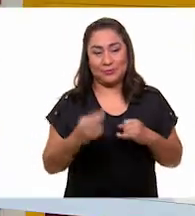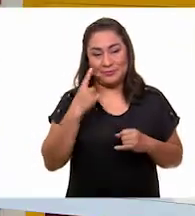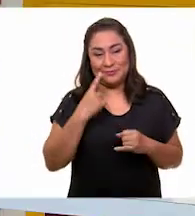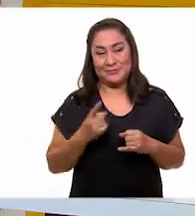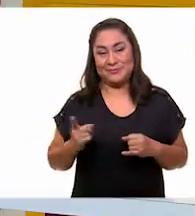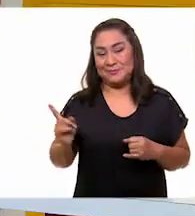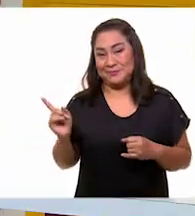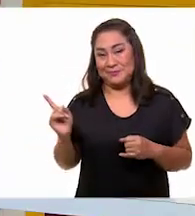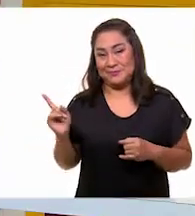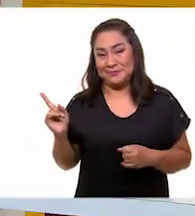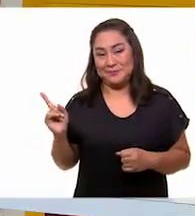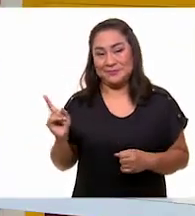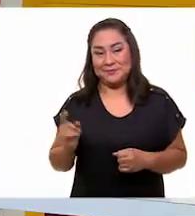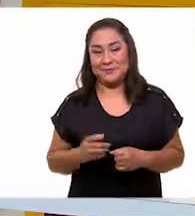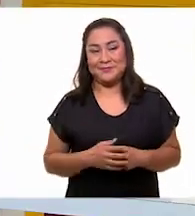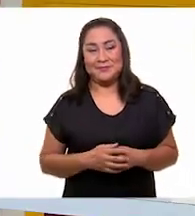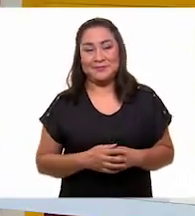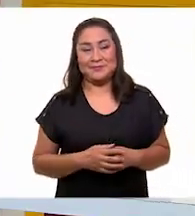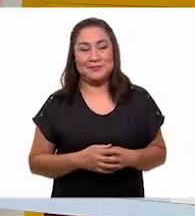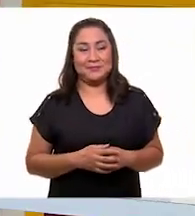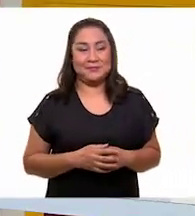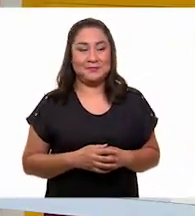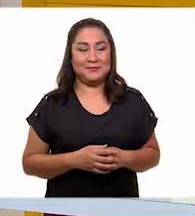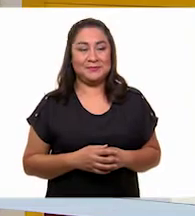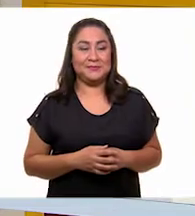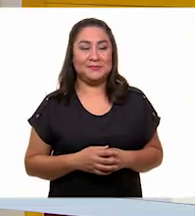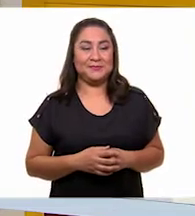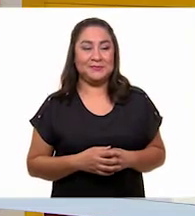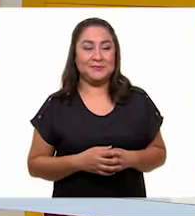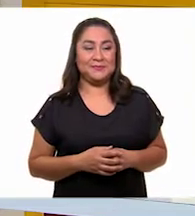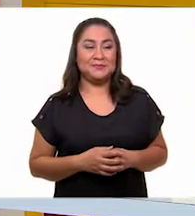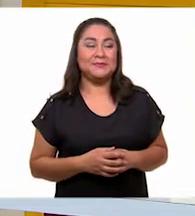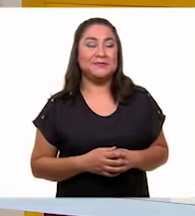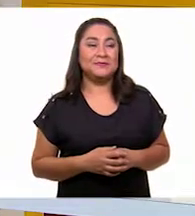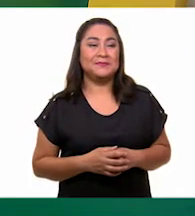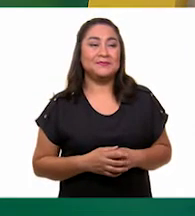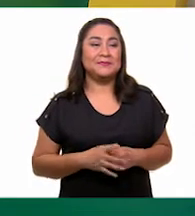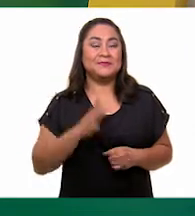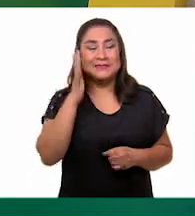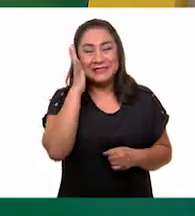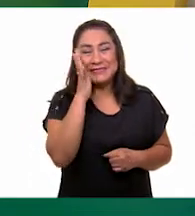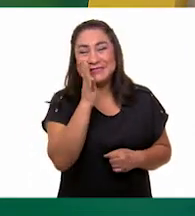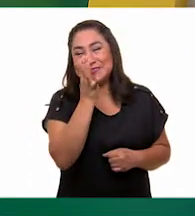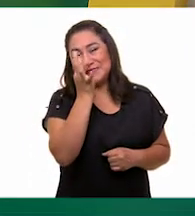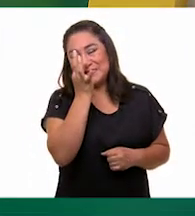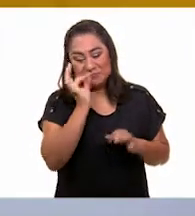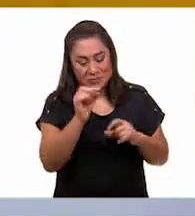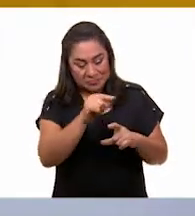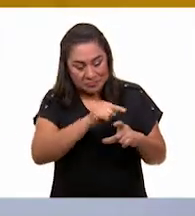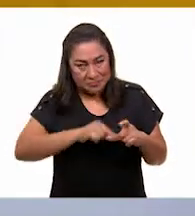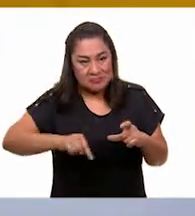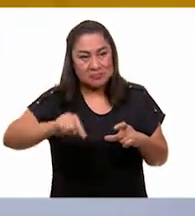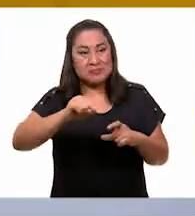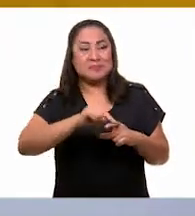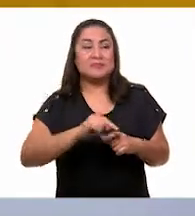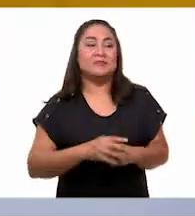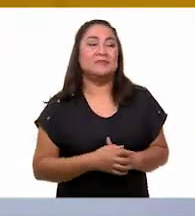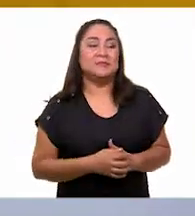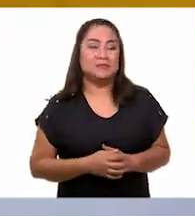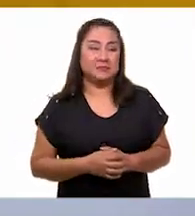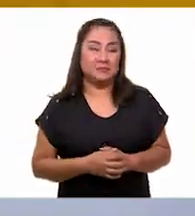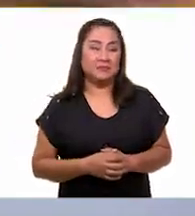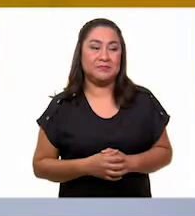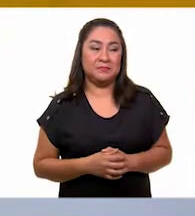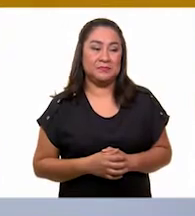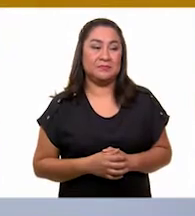Vamos a tratar de sacarlo lo mejor posible. Casi conservó su forma, cierto, pero le